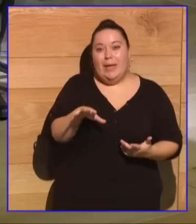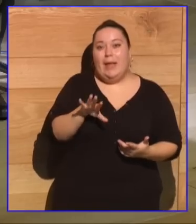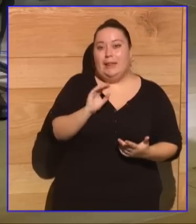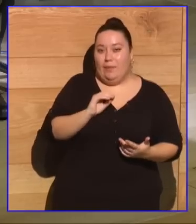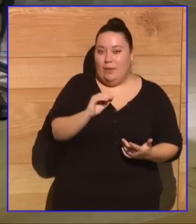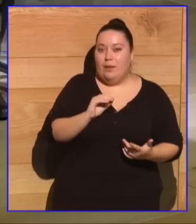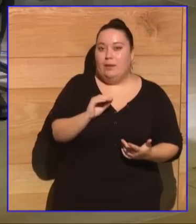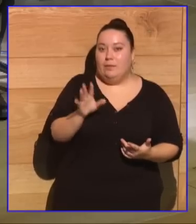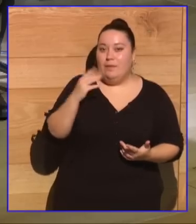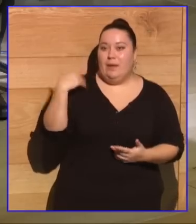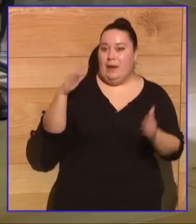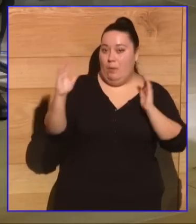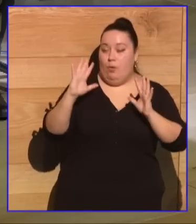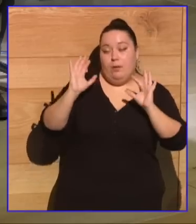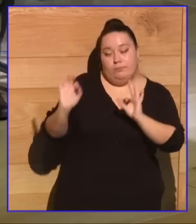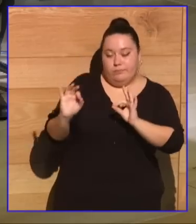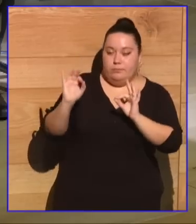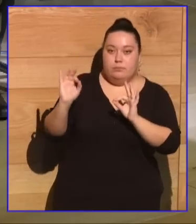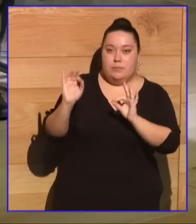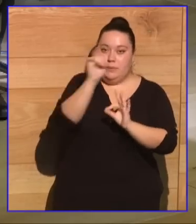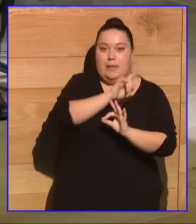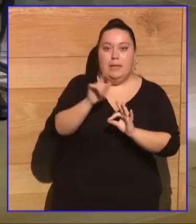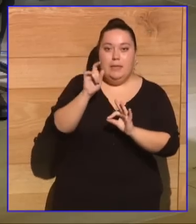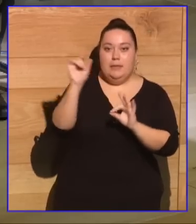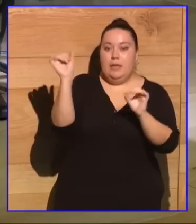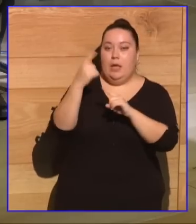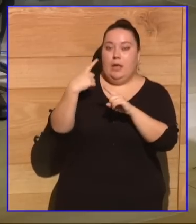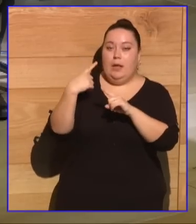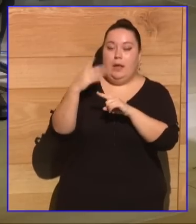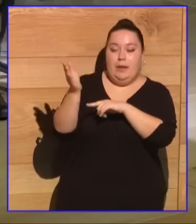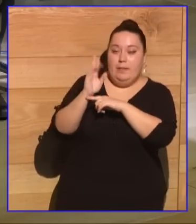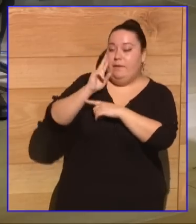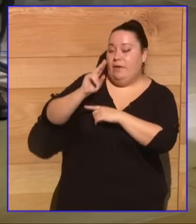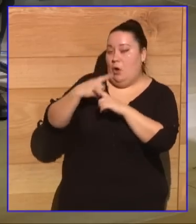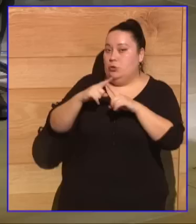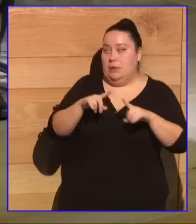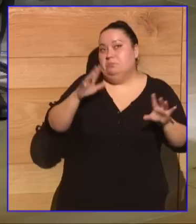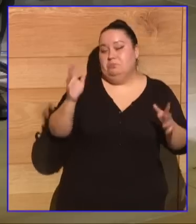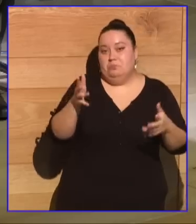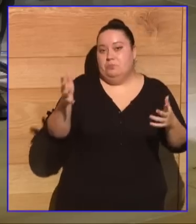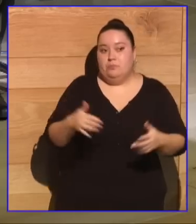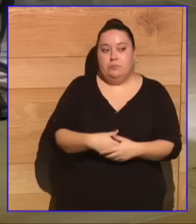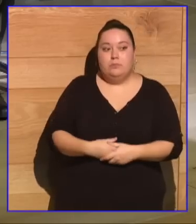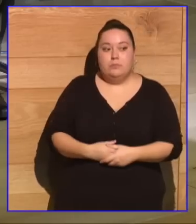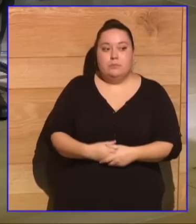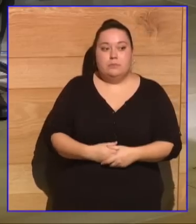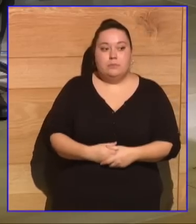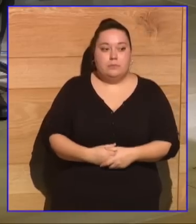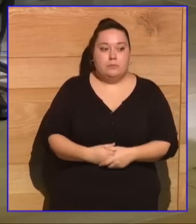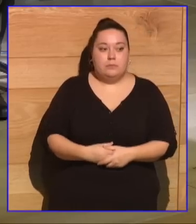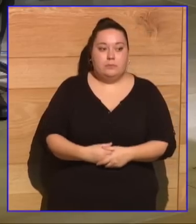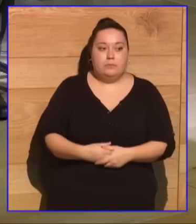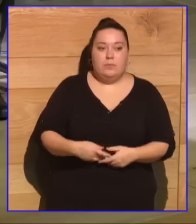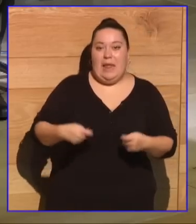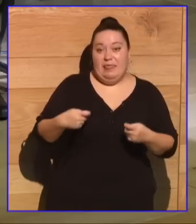entender que la época era la que era y que la gente veía en el cine cosas que, como decía Rodrigo, no siendo especialmente densas,